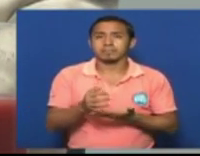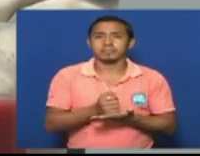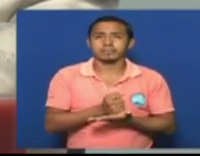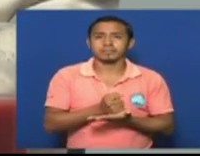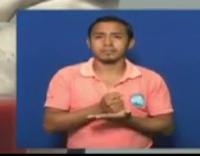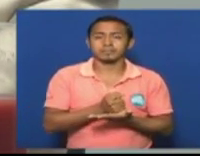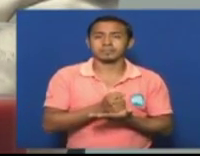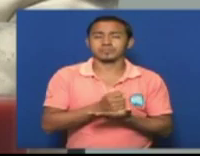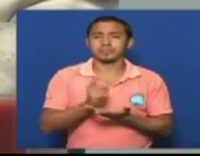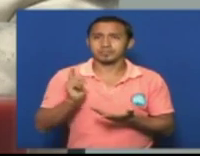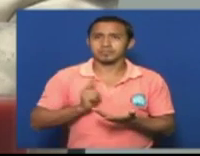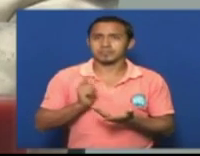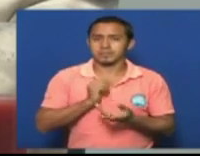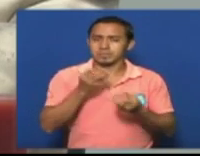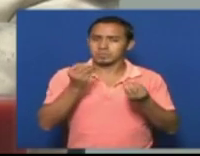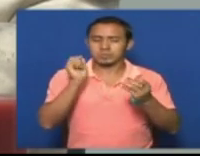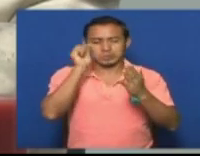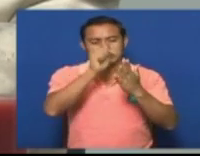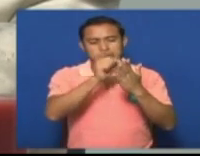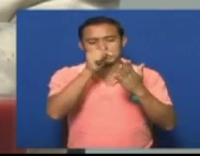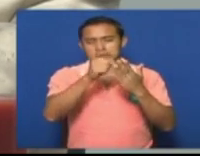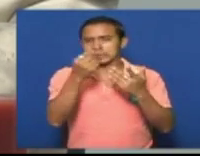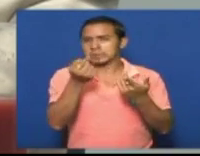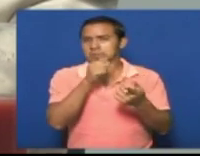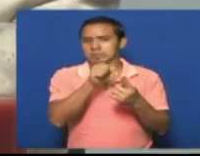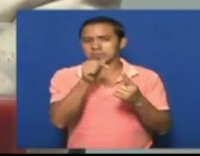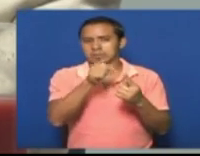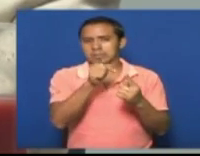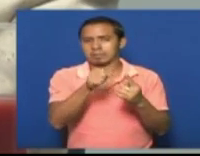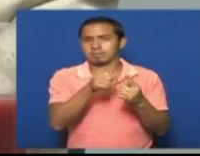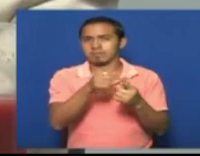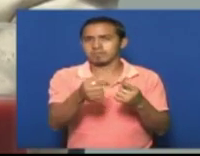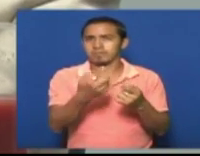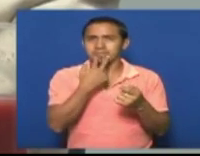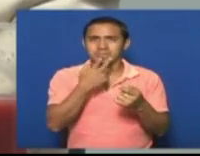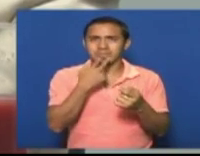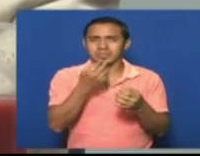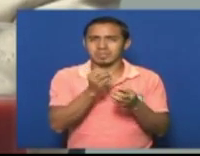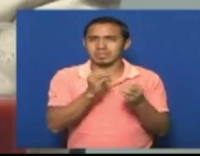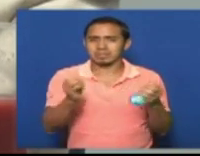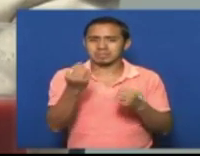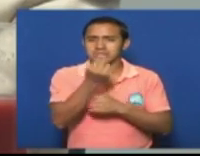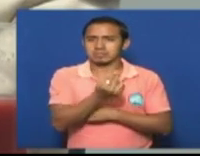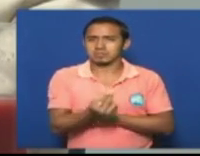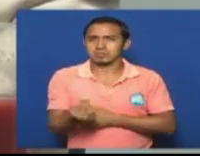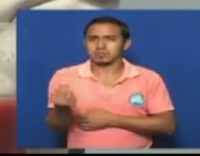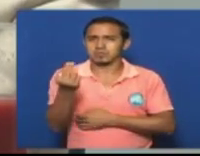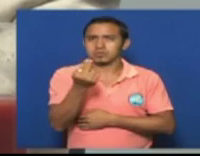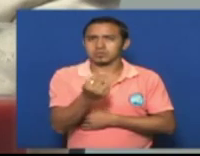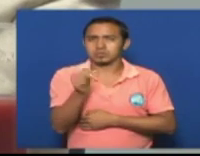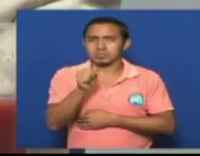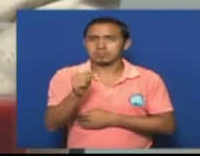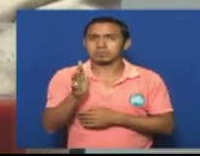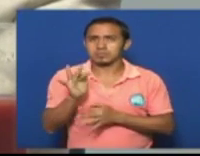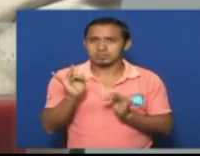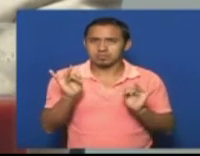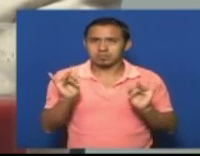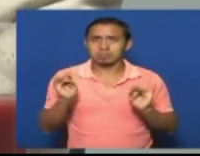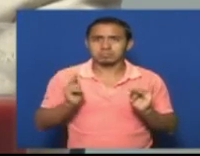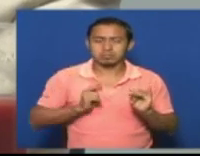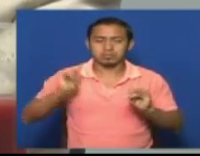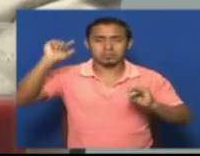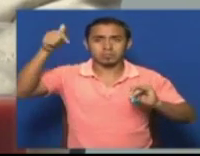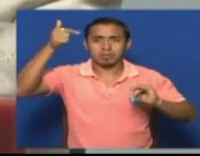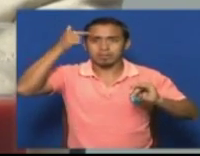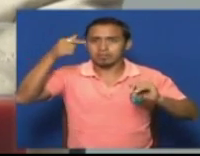varios años recibió algunas críticas sobre bajos niveles de implementación pero hoy en día hay una inversión importante del